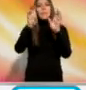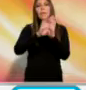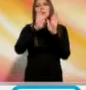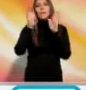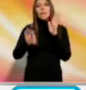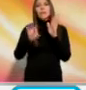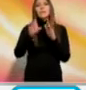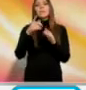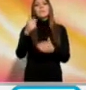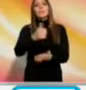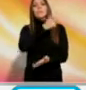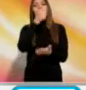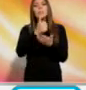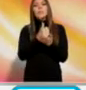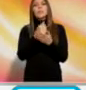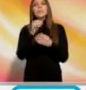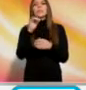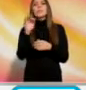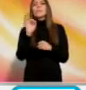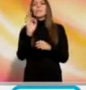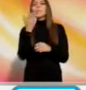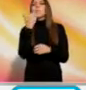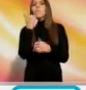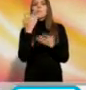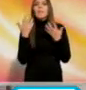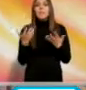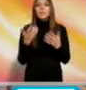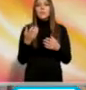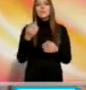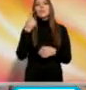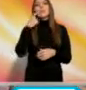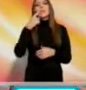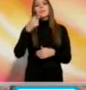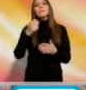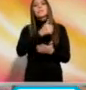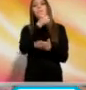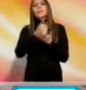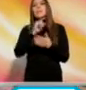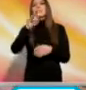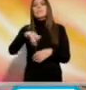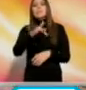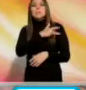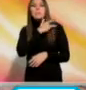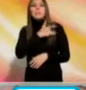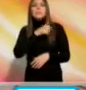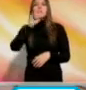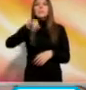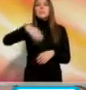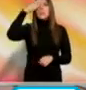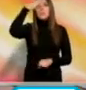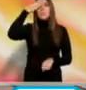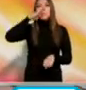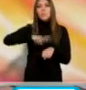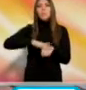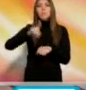y el deseo, las ciudades y la memoria, las ciudades y los sentidos. Iba juntando en